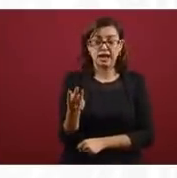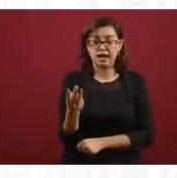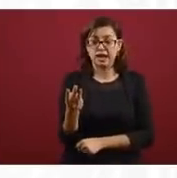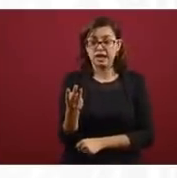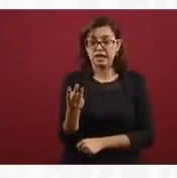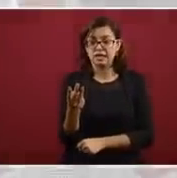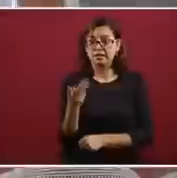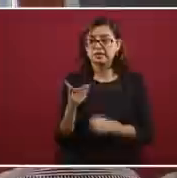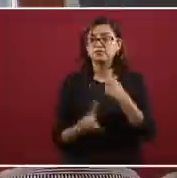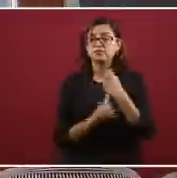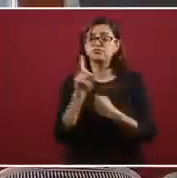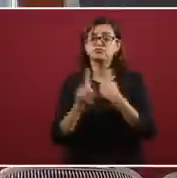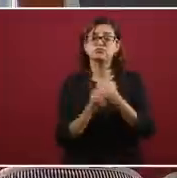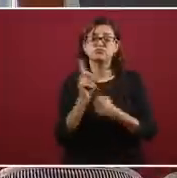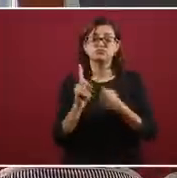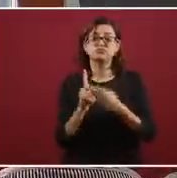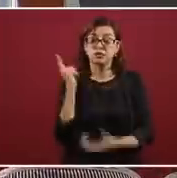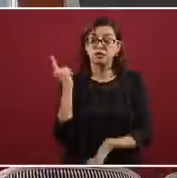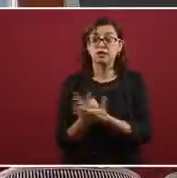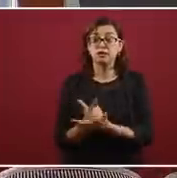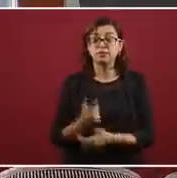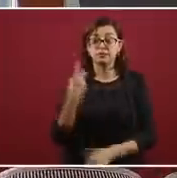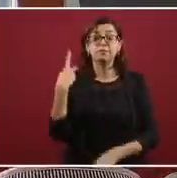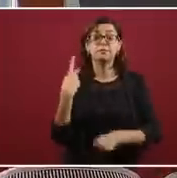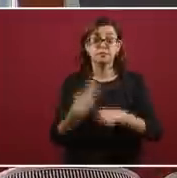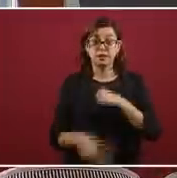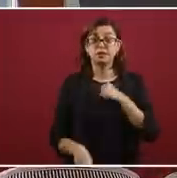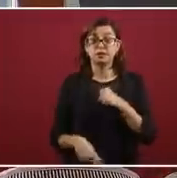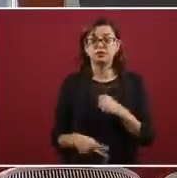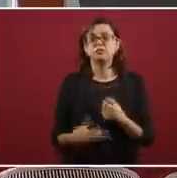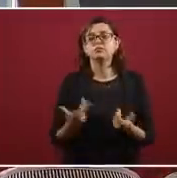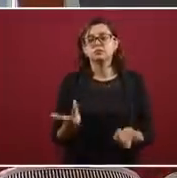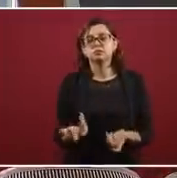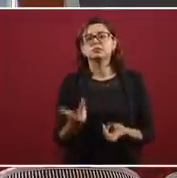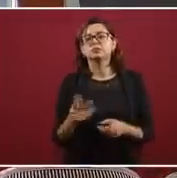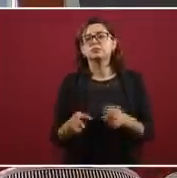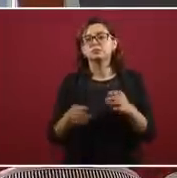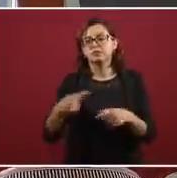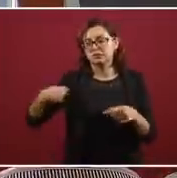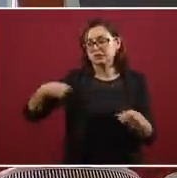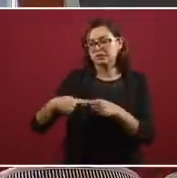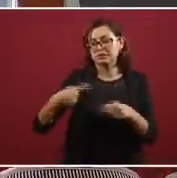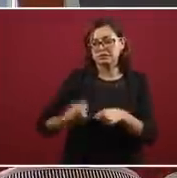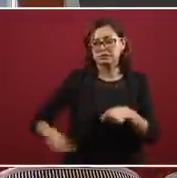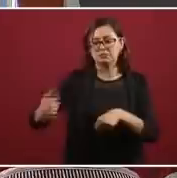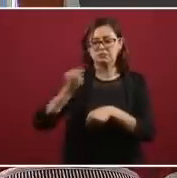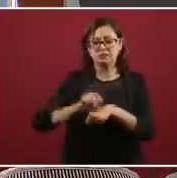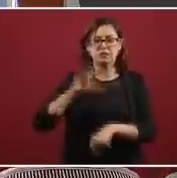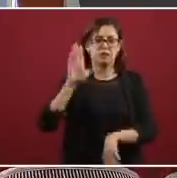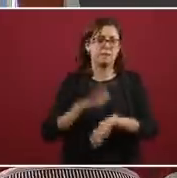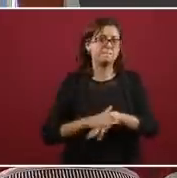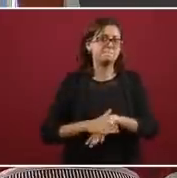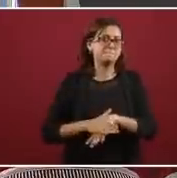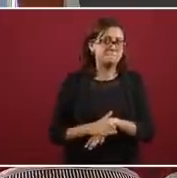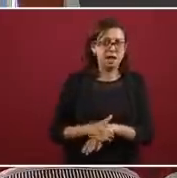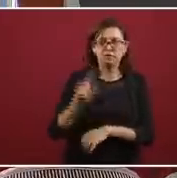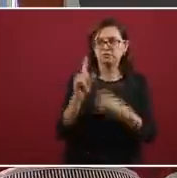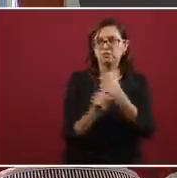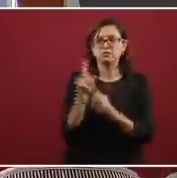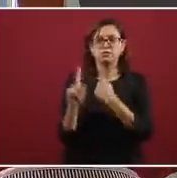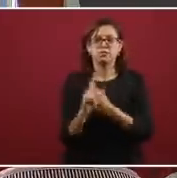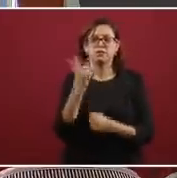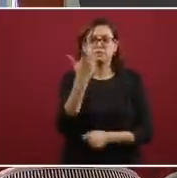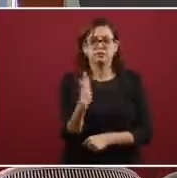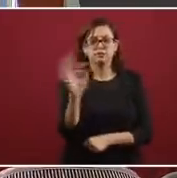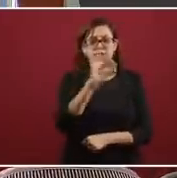por problemas que ponen en riesgo a los consumidores. Nos subió un poco el margen esta semana a un 10% en este tema.